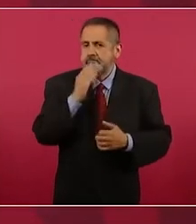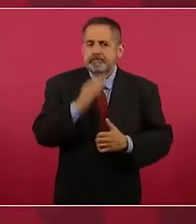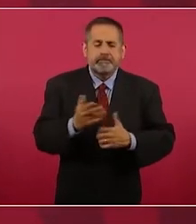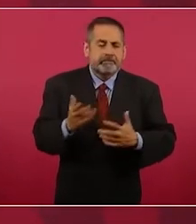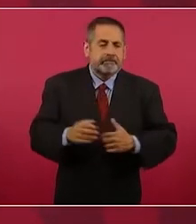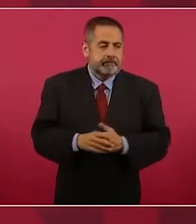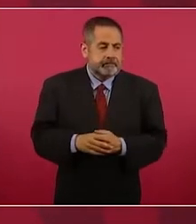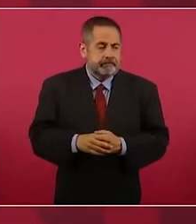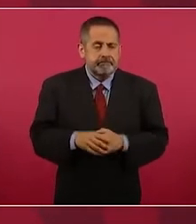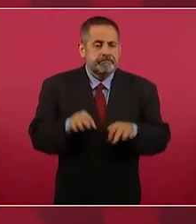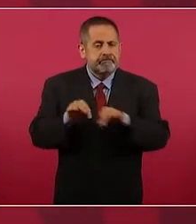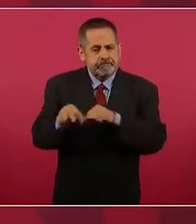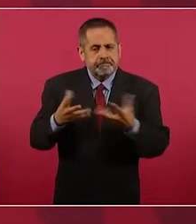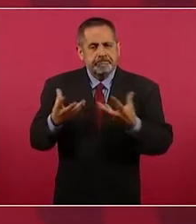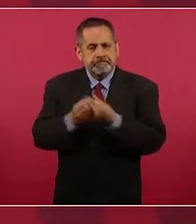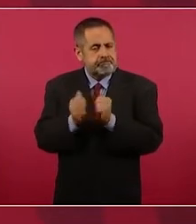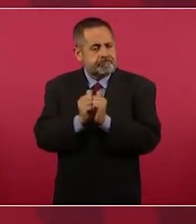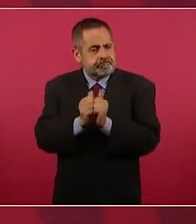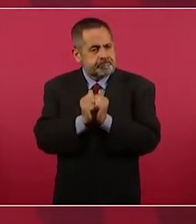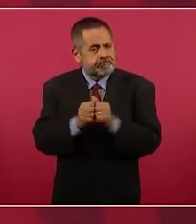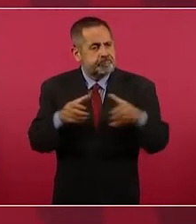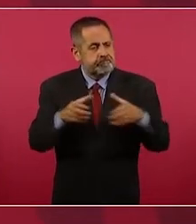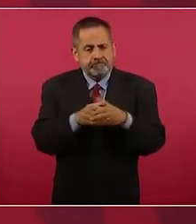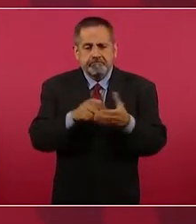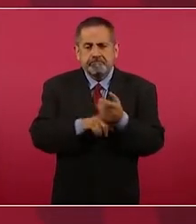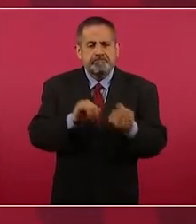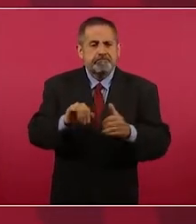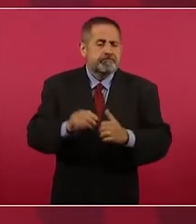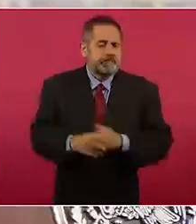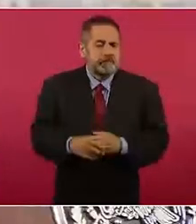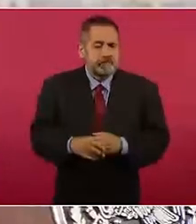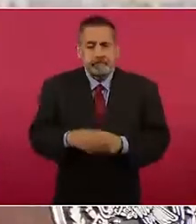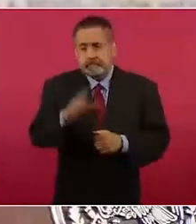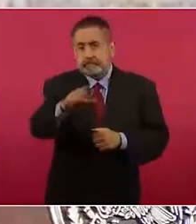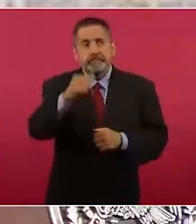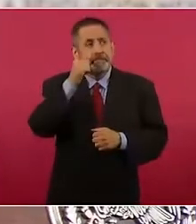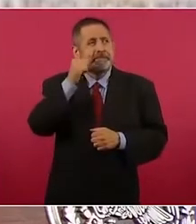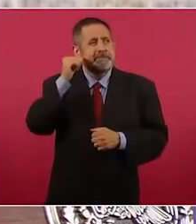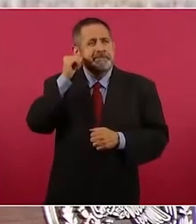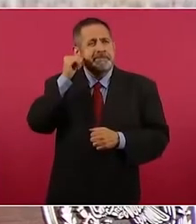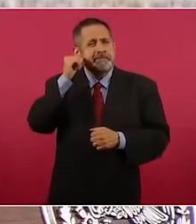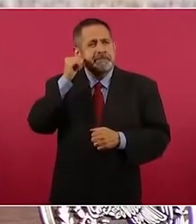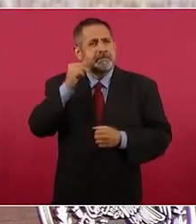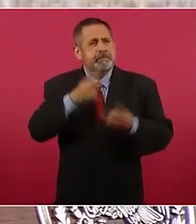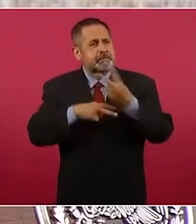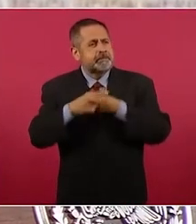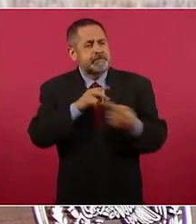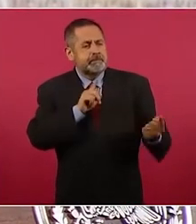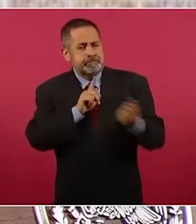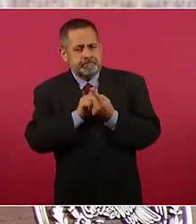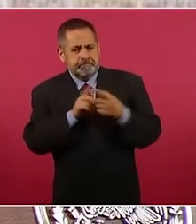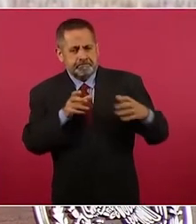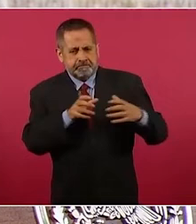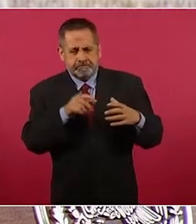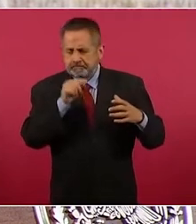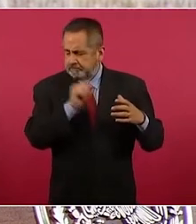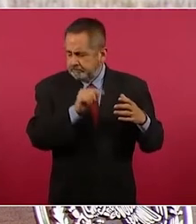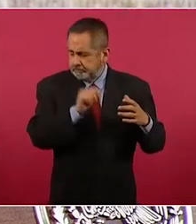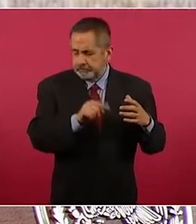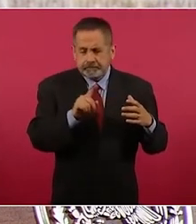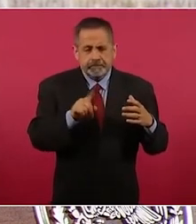de trabajar juntos. Ayer estuvo con nosotros el